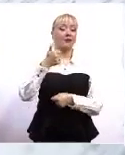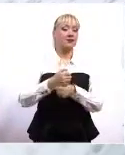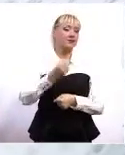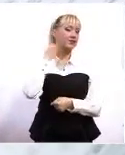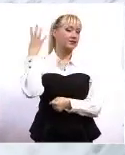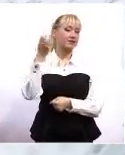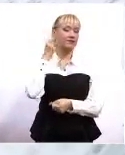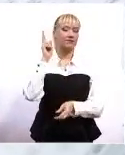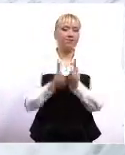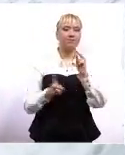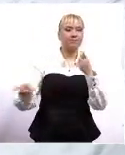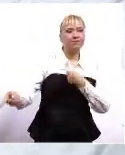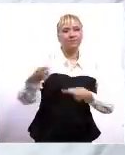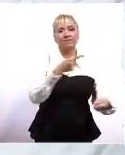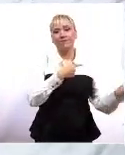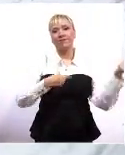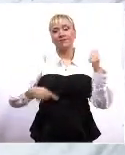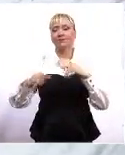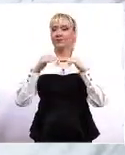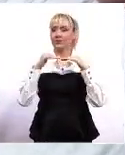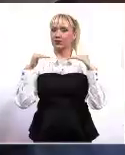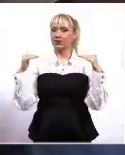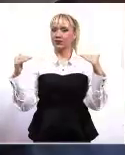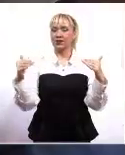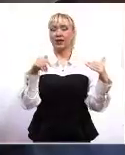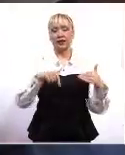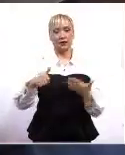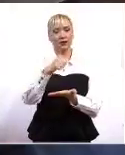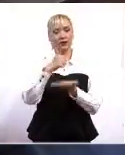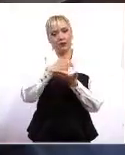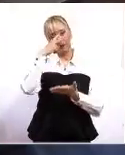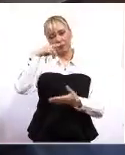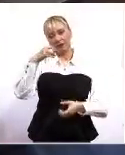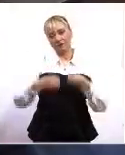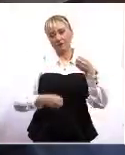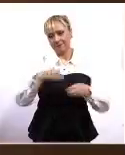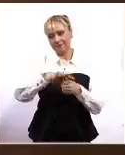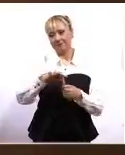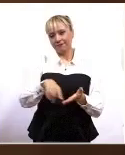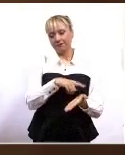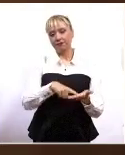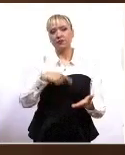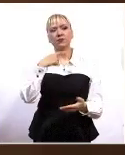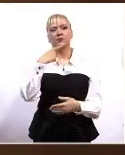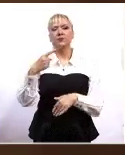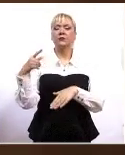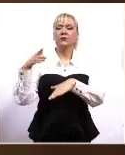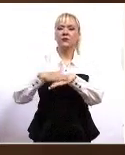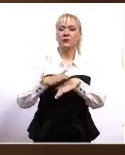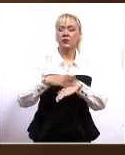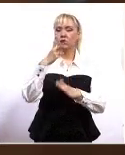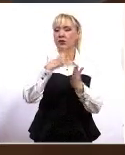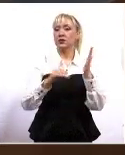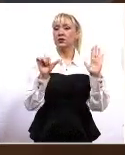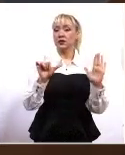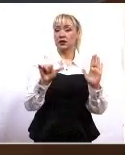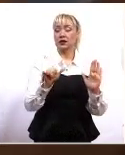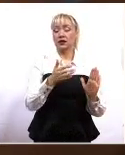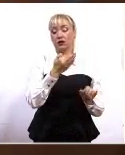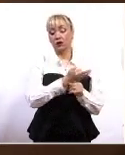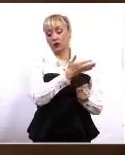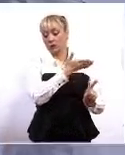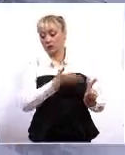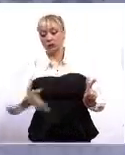diálogos democráticos organizado por la Sala Regional Ciudad de México del Tribunal Electoral, se informó que de 2016 a la